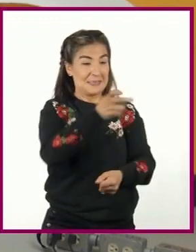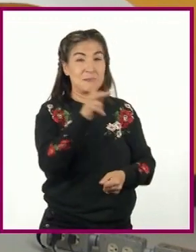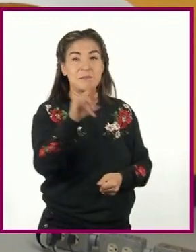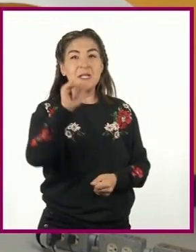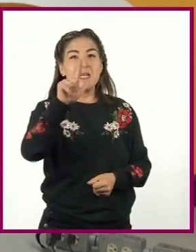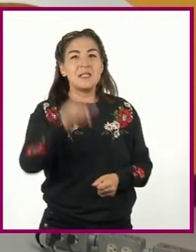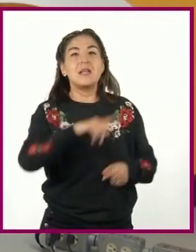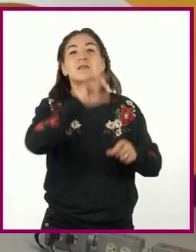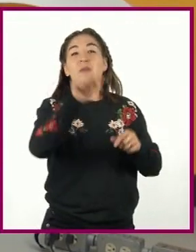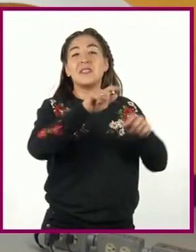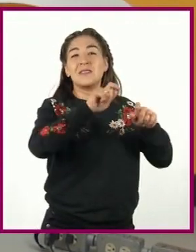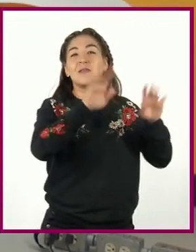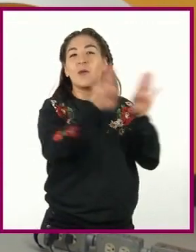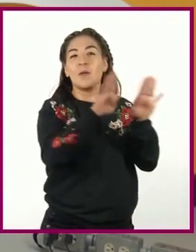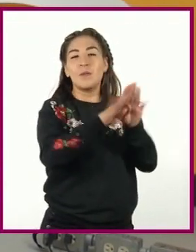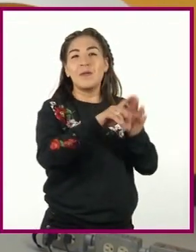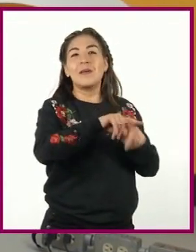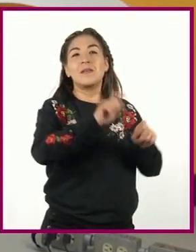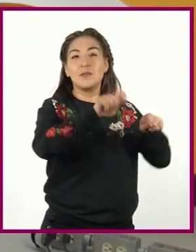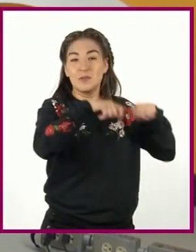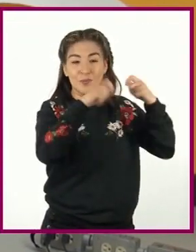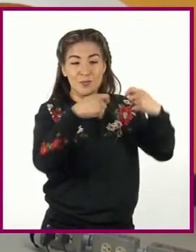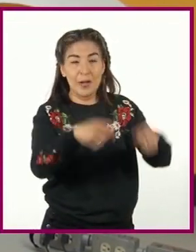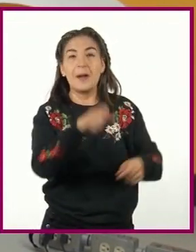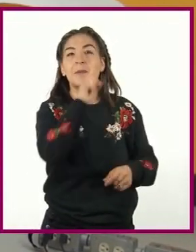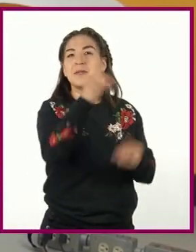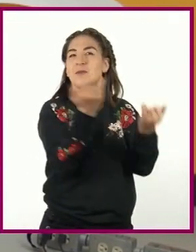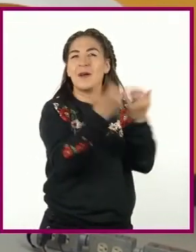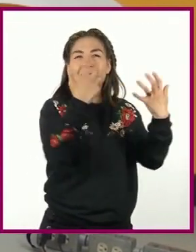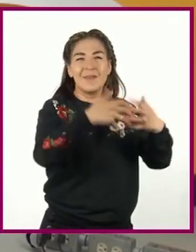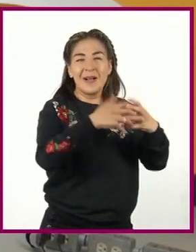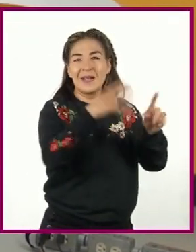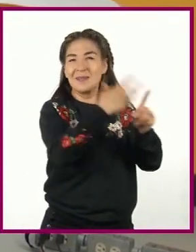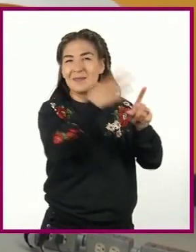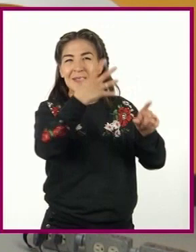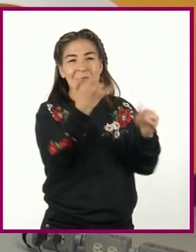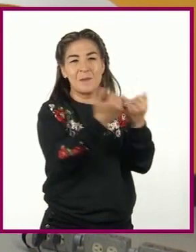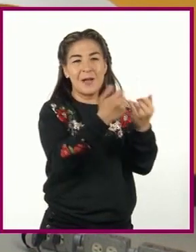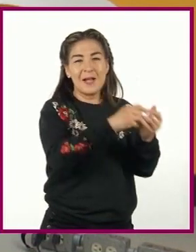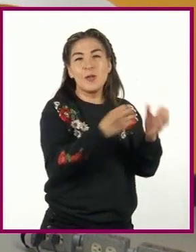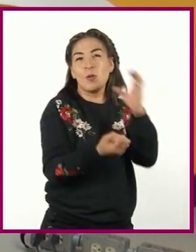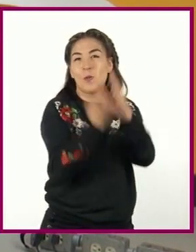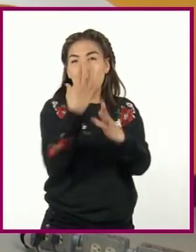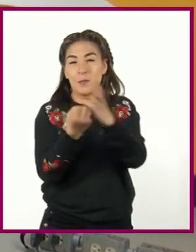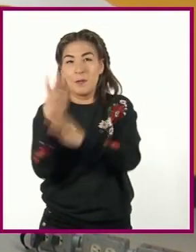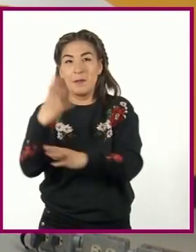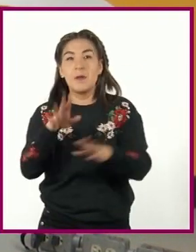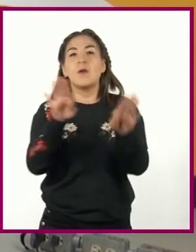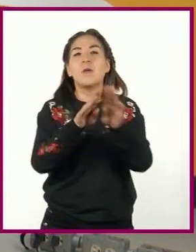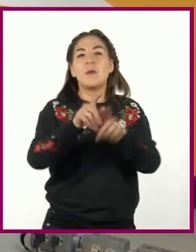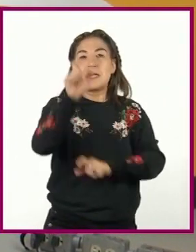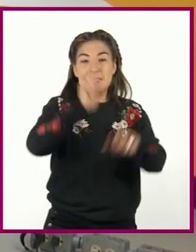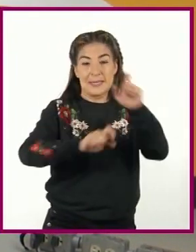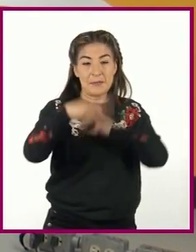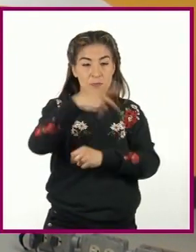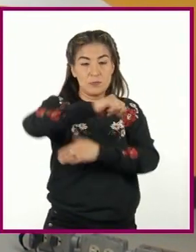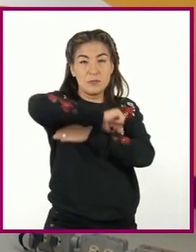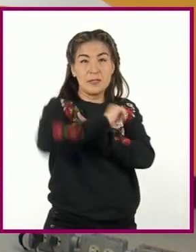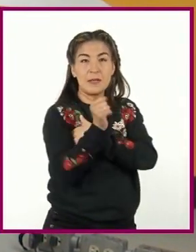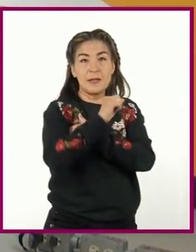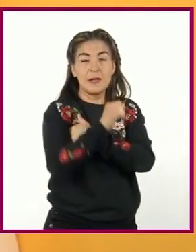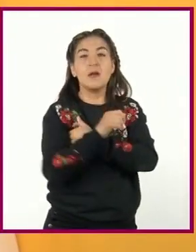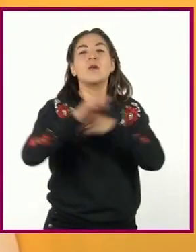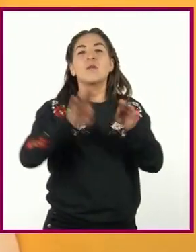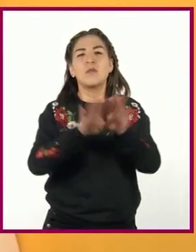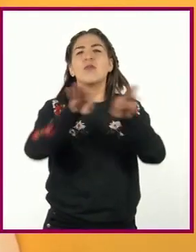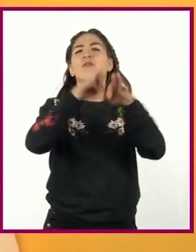sus descendientes, como la pila y batería eléctrica, almacenan energía químicamente y la entregaba según la demanda